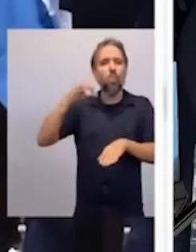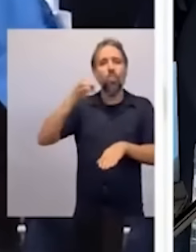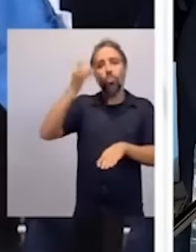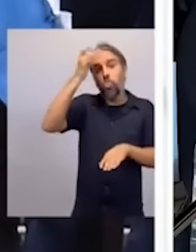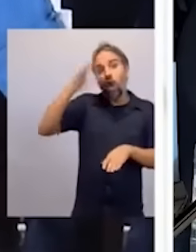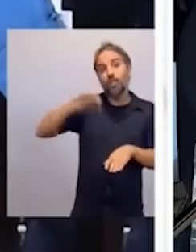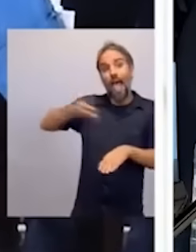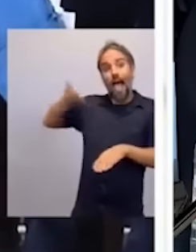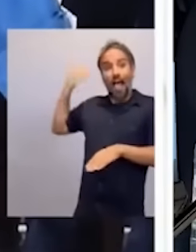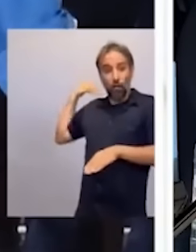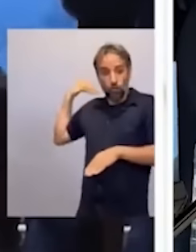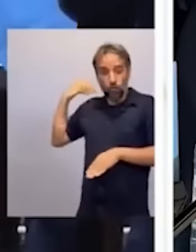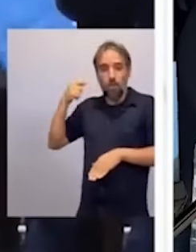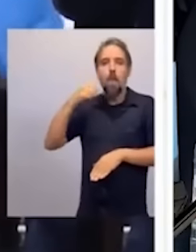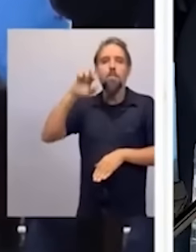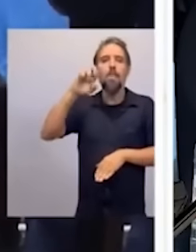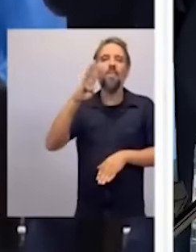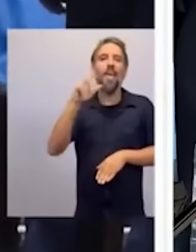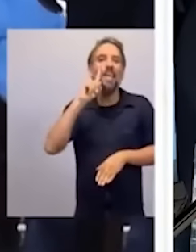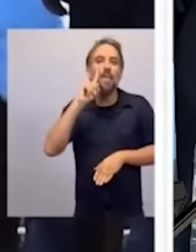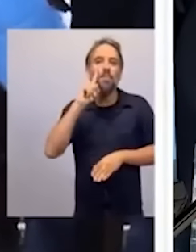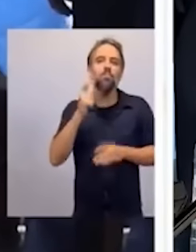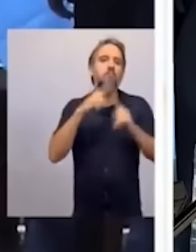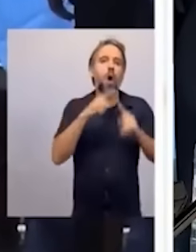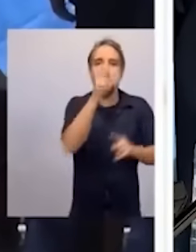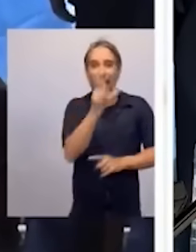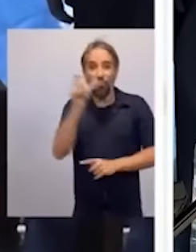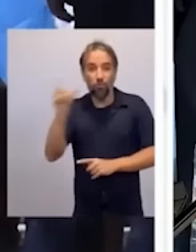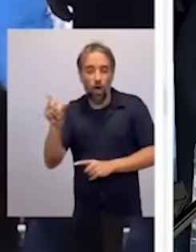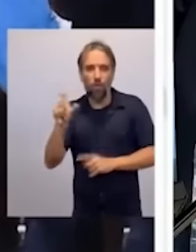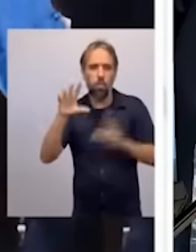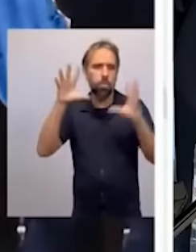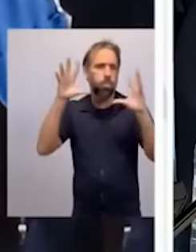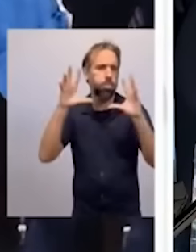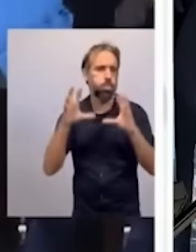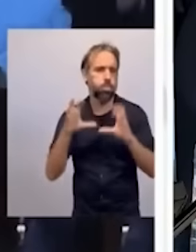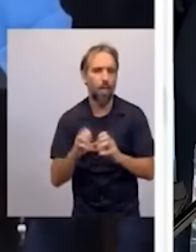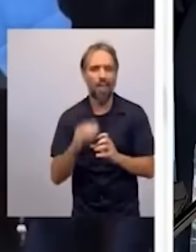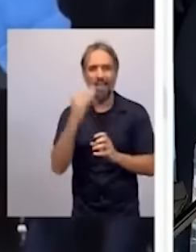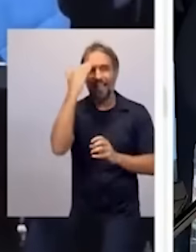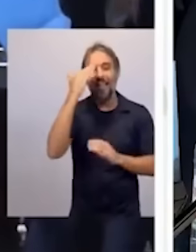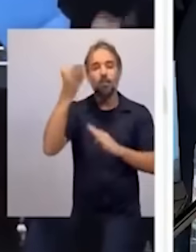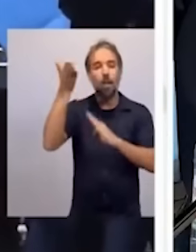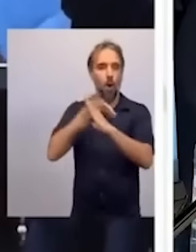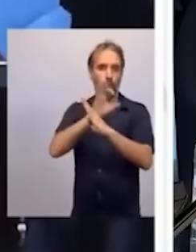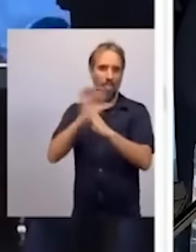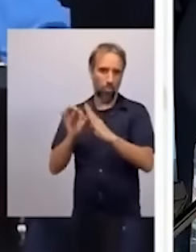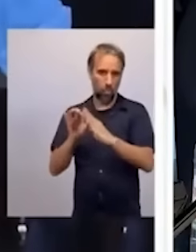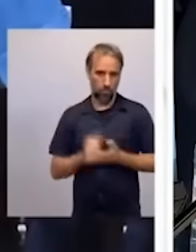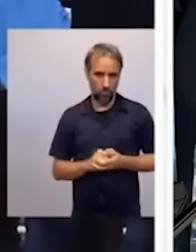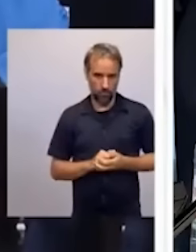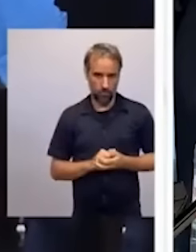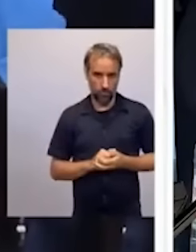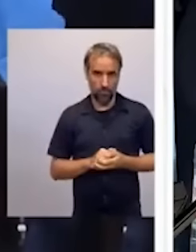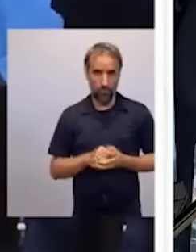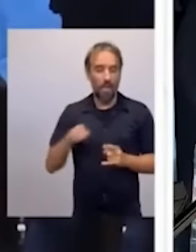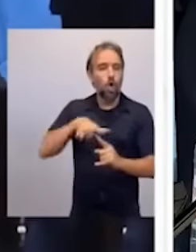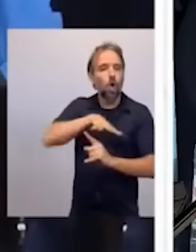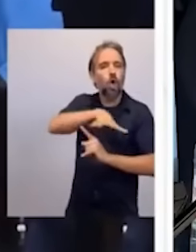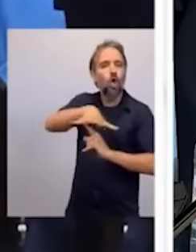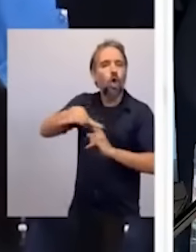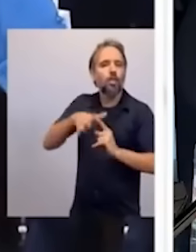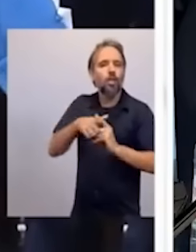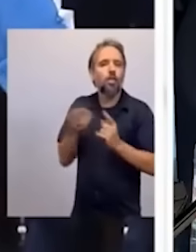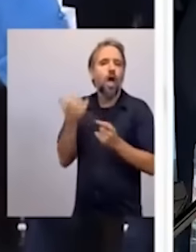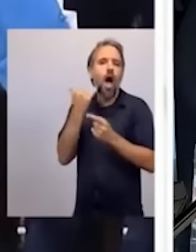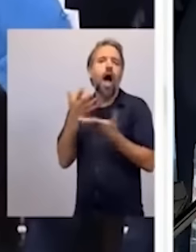van a dar vuelta al país como quieren que no van a hacer quieran creo que que hay dirigentes que por ahí no están a